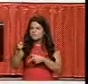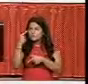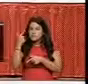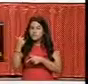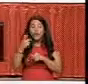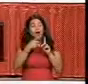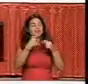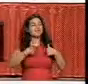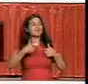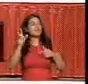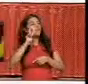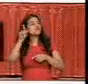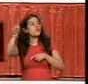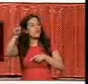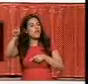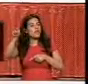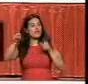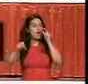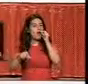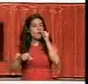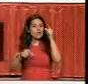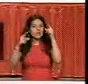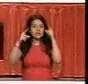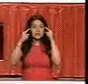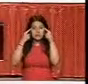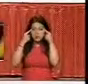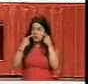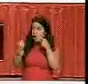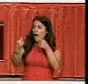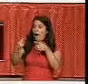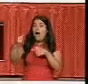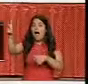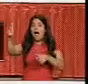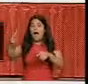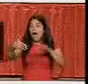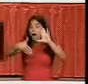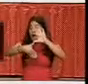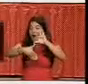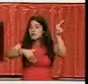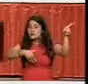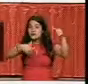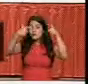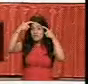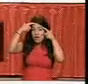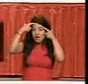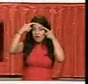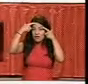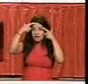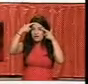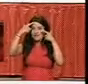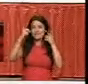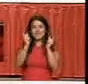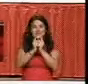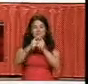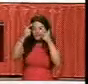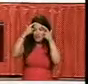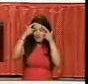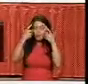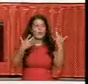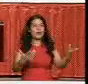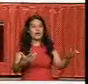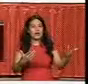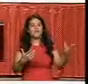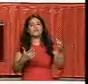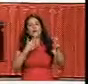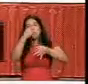Venezuela e inmediatamente dijo Chávez América dijo no Ellos saben que es América y le tuvimos que explicar que era